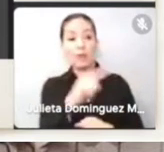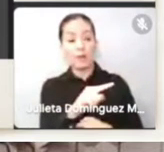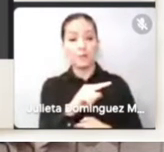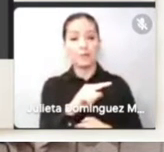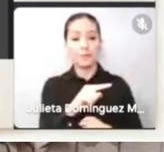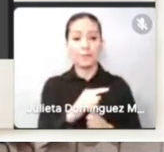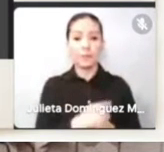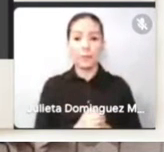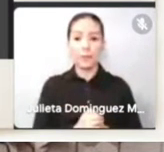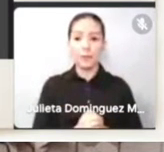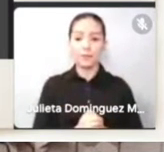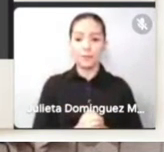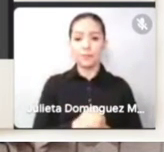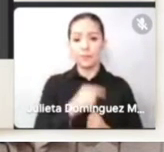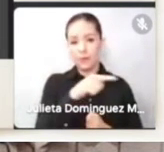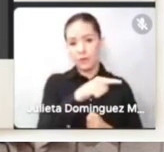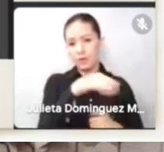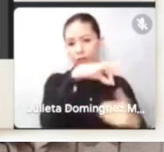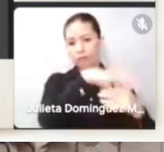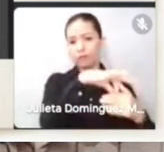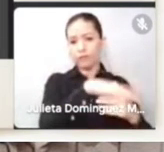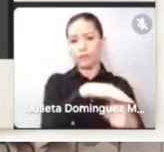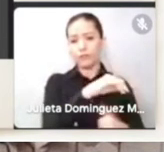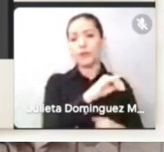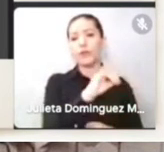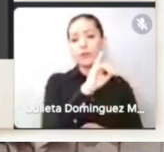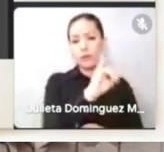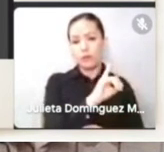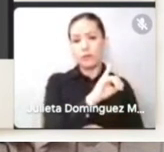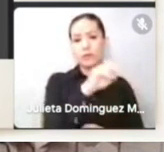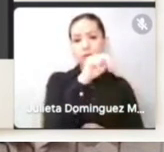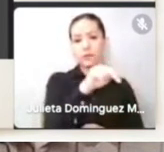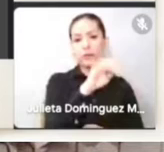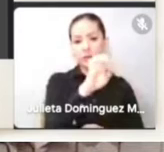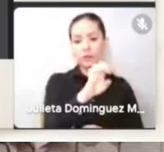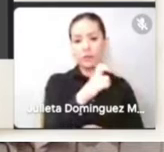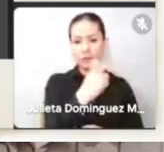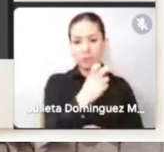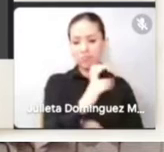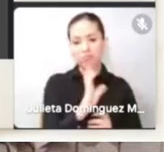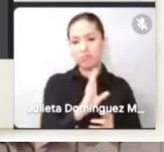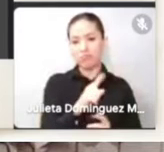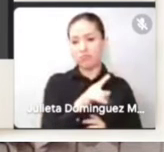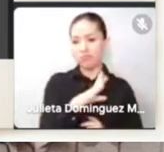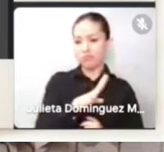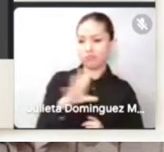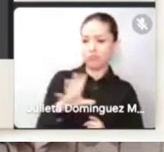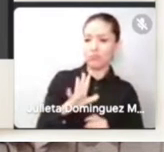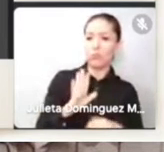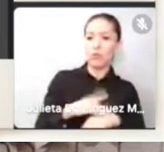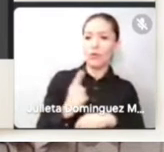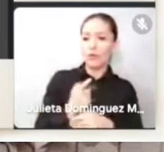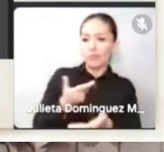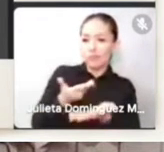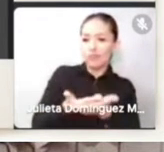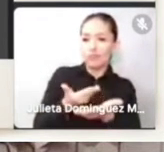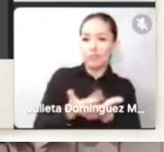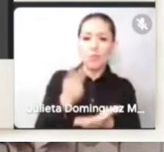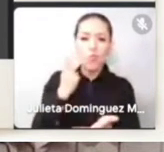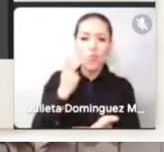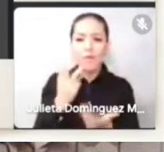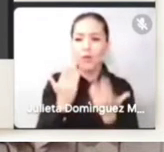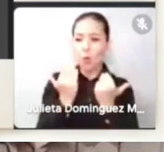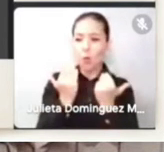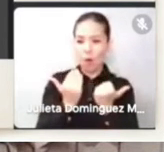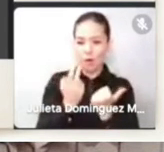de lo Contencioso Electoral del Instituto Nacional Electoral, la cual fue desechada por falta de elementos probatorios, desechamiento